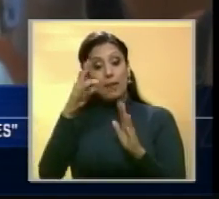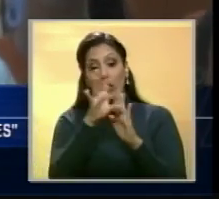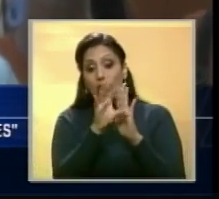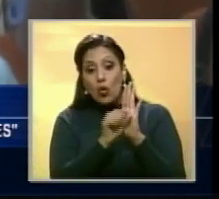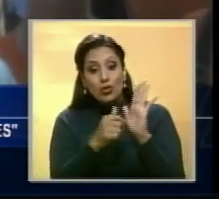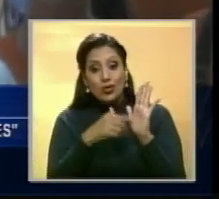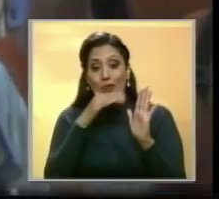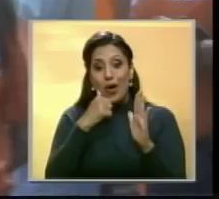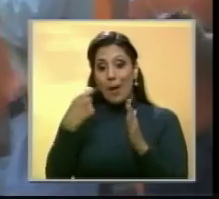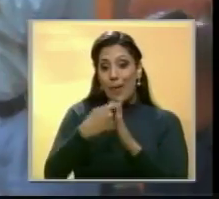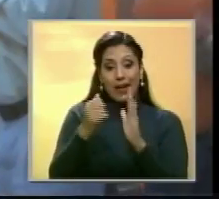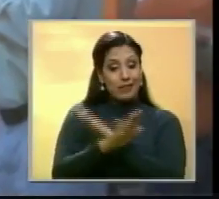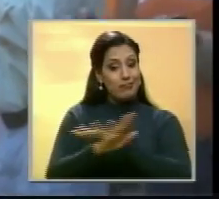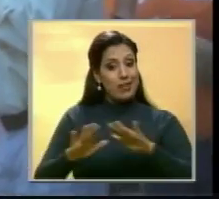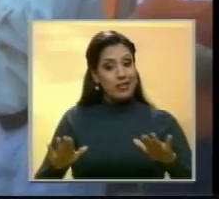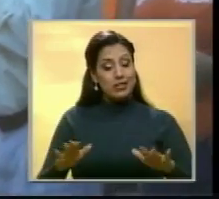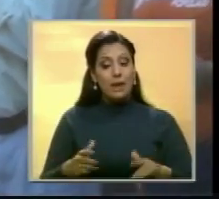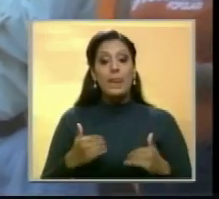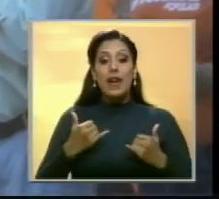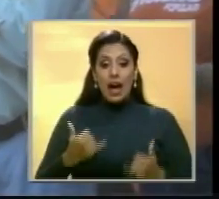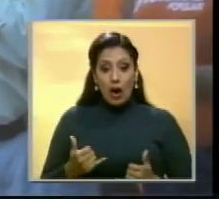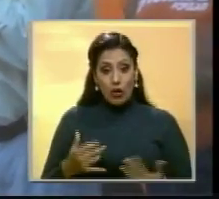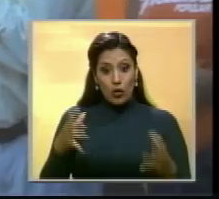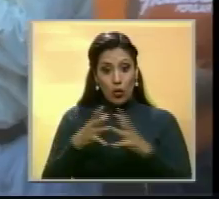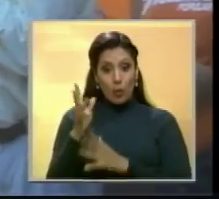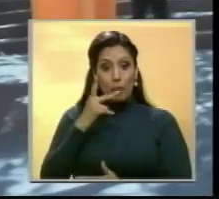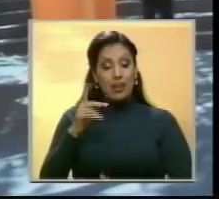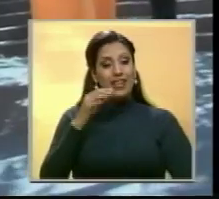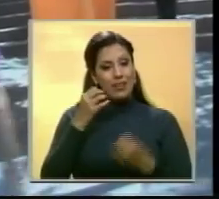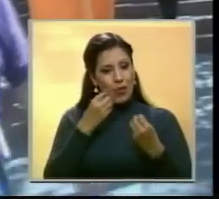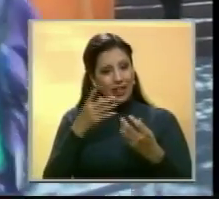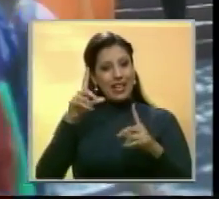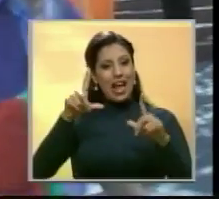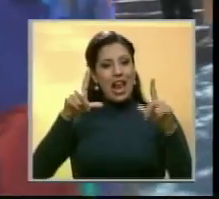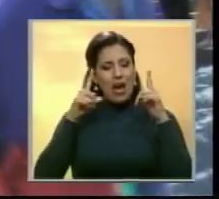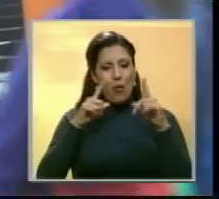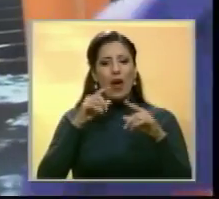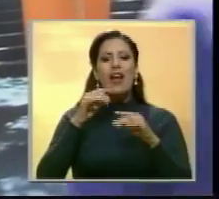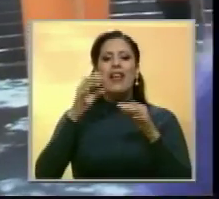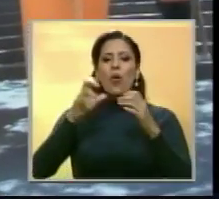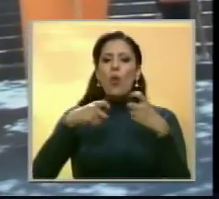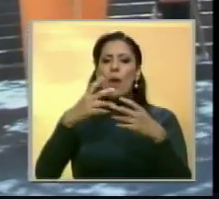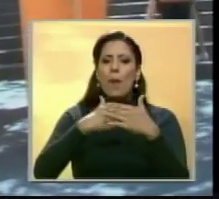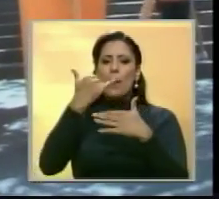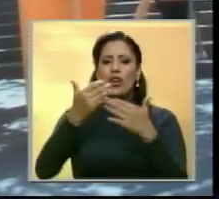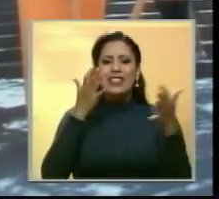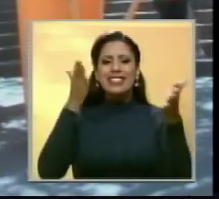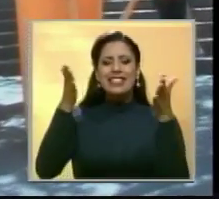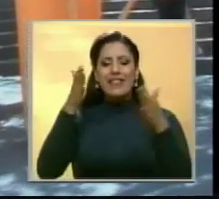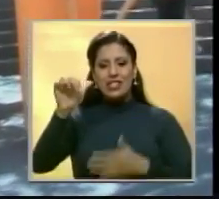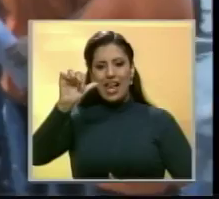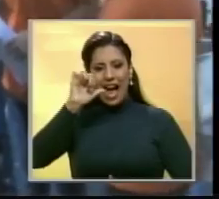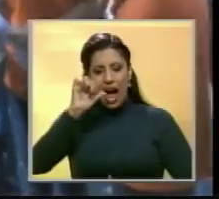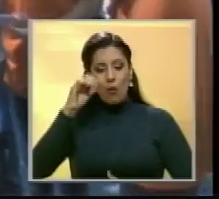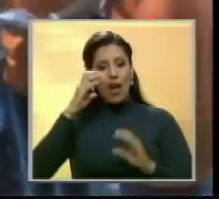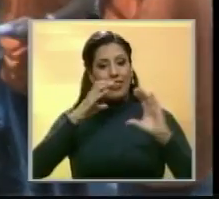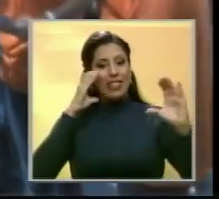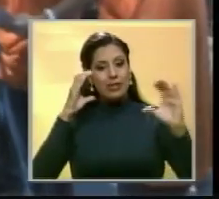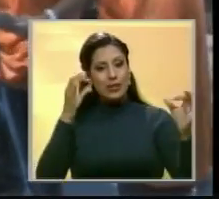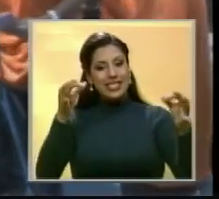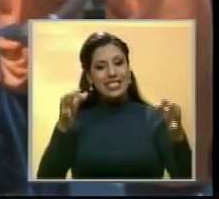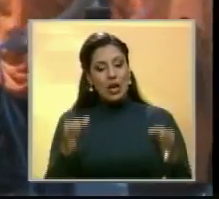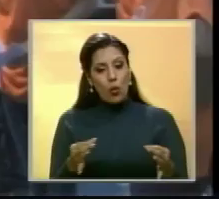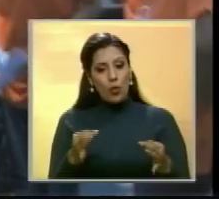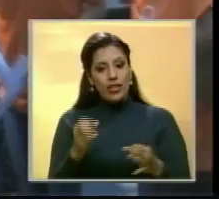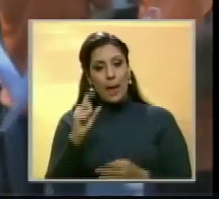le dirán ya basta. El dirigente político aseguró que en Vargas están concretando proyectos de servicios de agua, transporte y seguridad